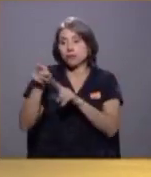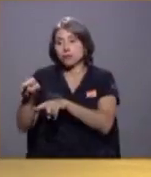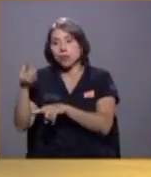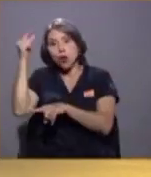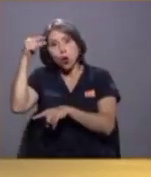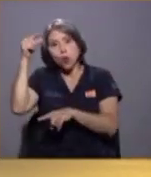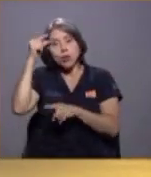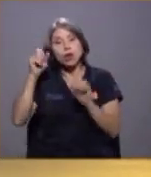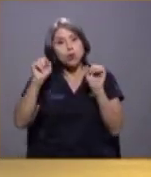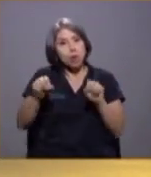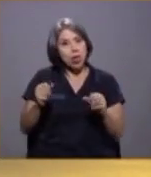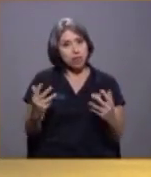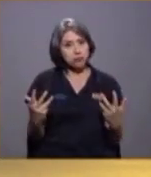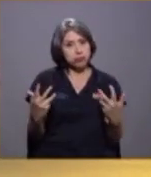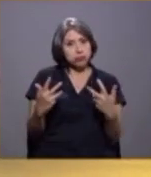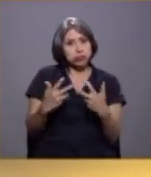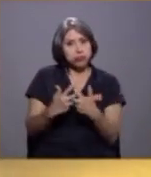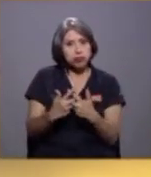estas